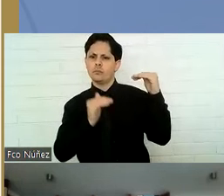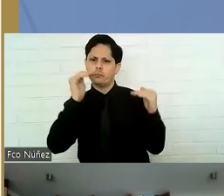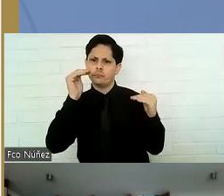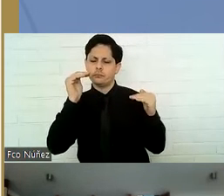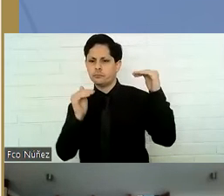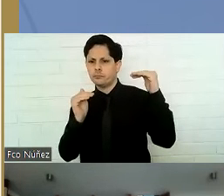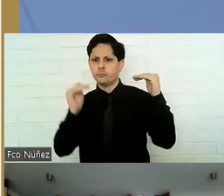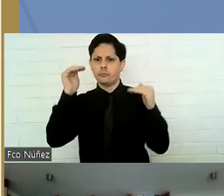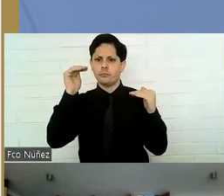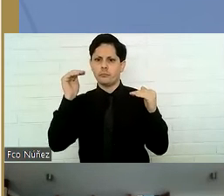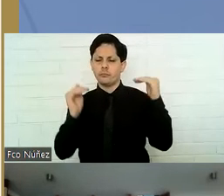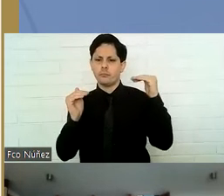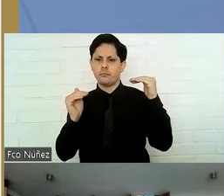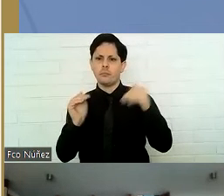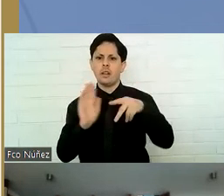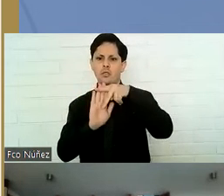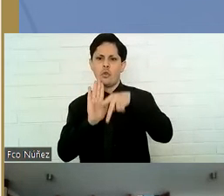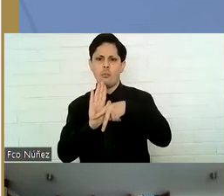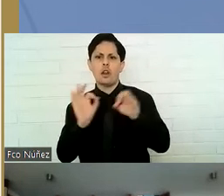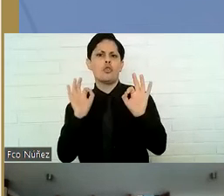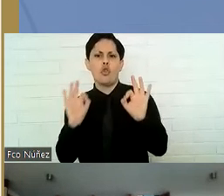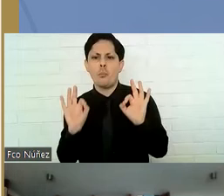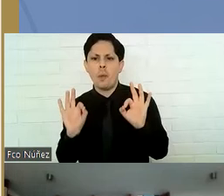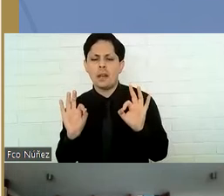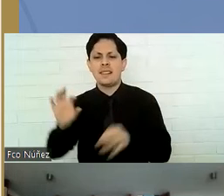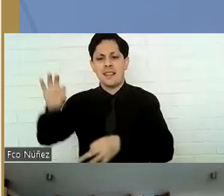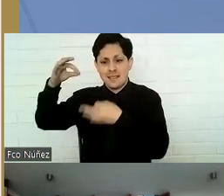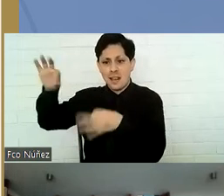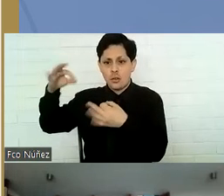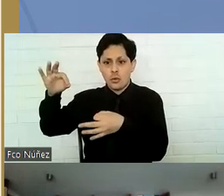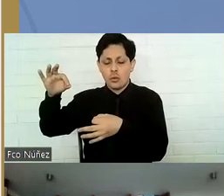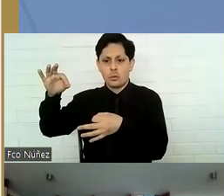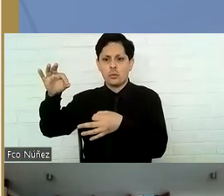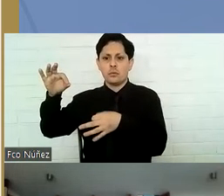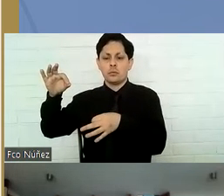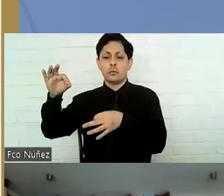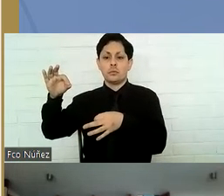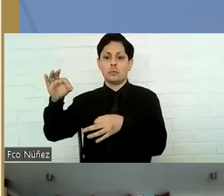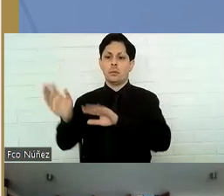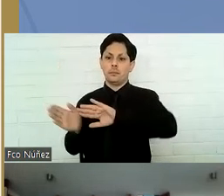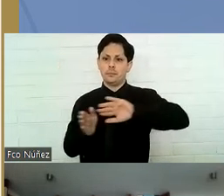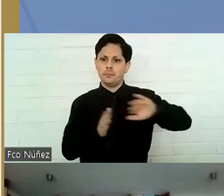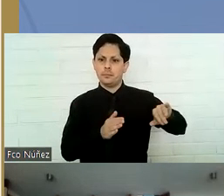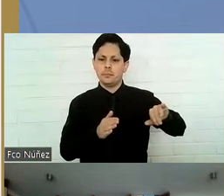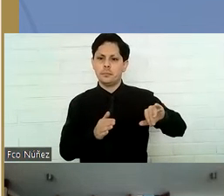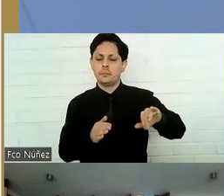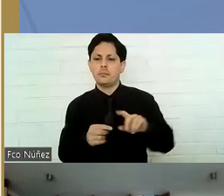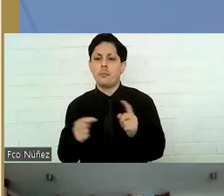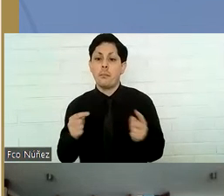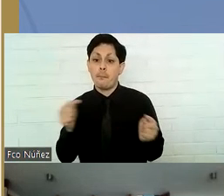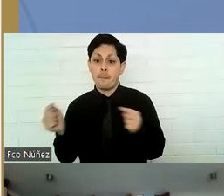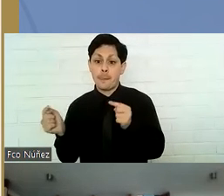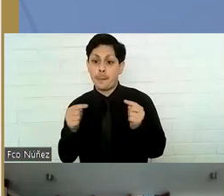a través del diagnóstico. Ahora me voy, a partir de esta posición crítica de interpelación, me